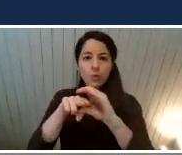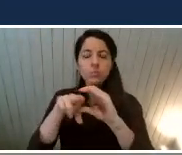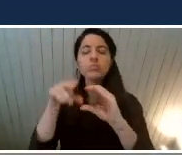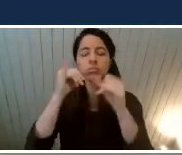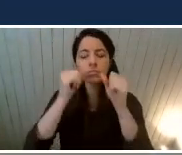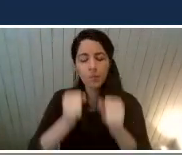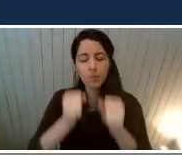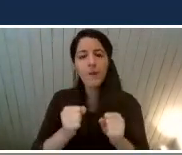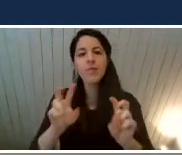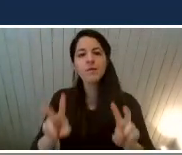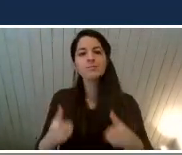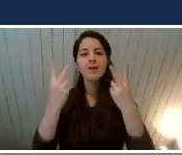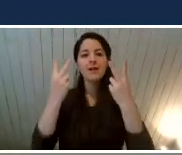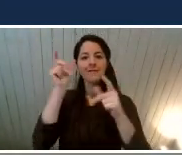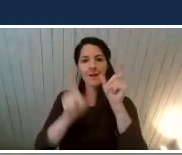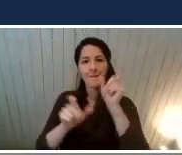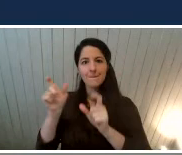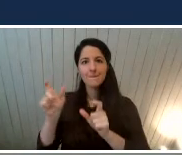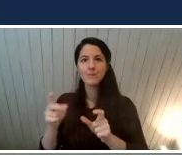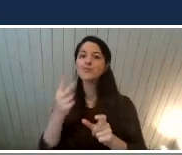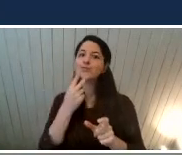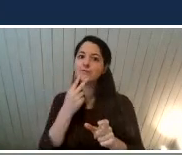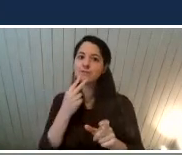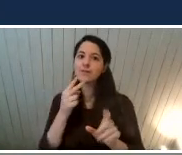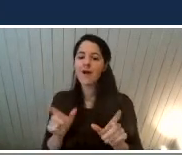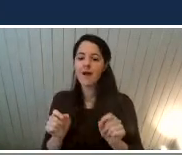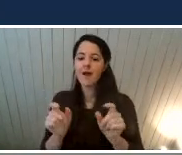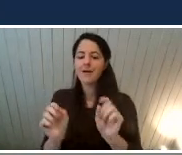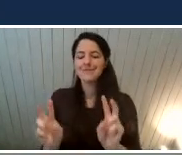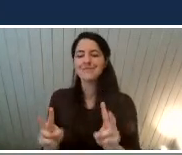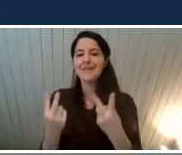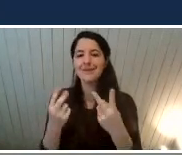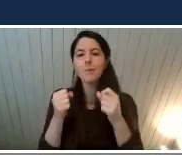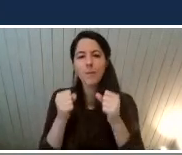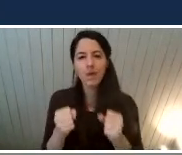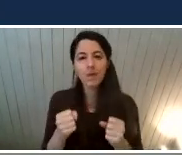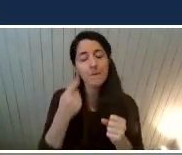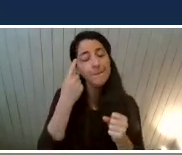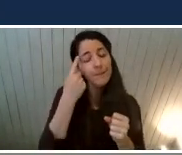que se diagnostican con cáncer. Sin embargo,